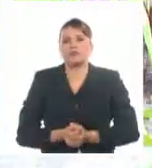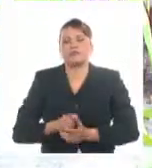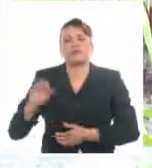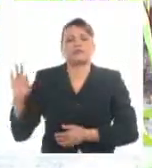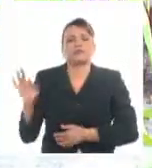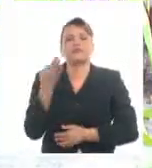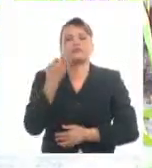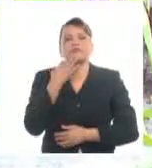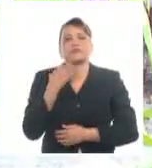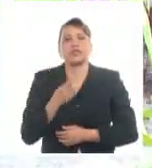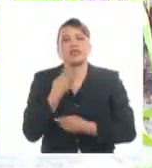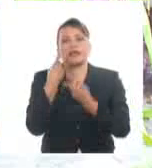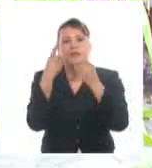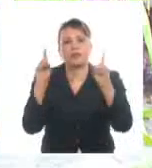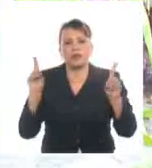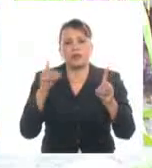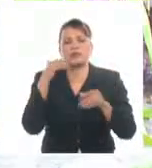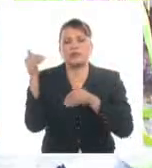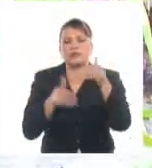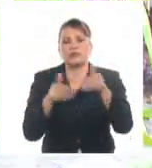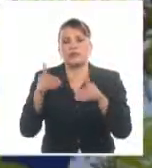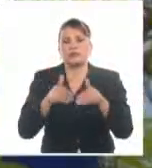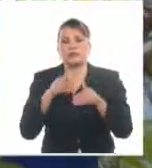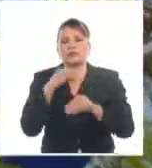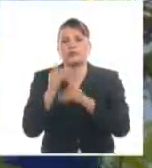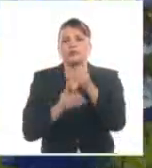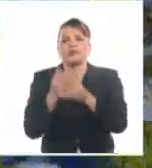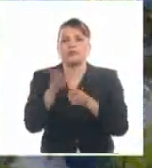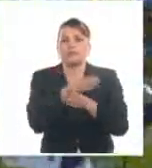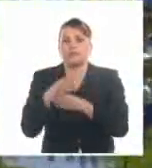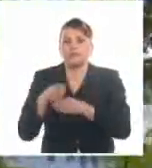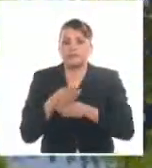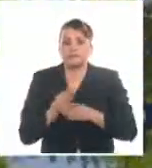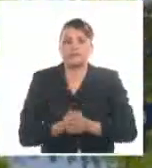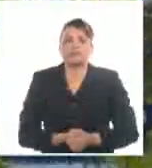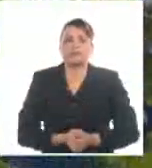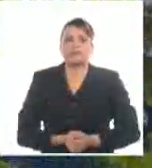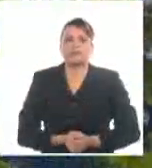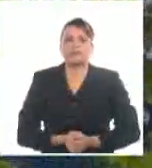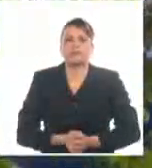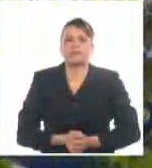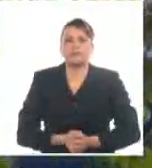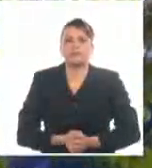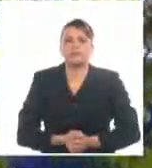Perfeccionar nuestra democracia, nuestra participación en los procesos. Desde Santiago de Cuba, el